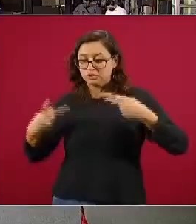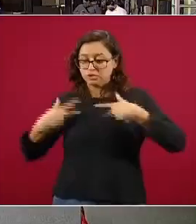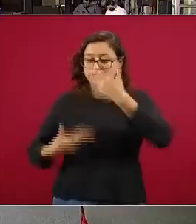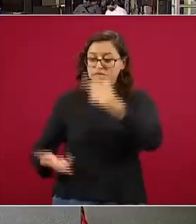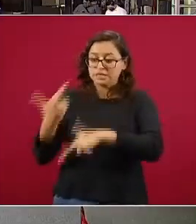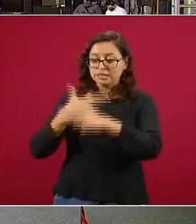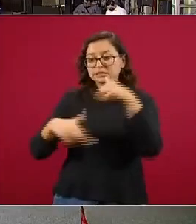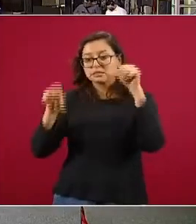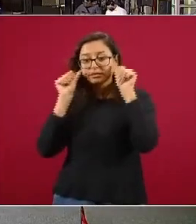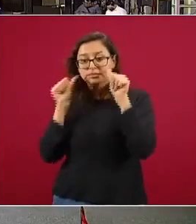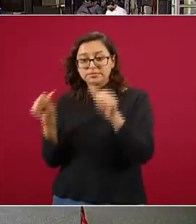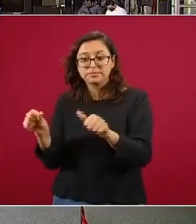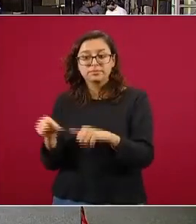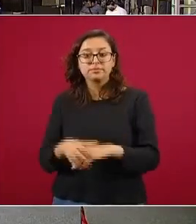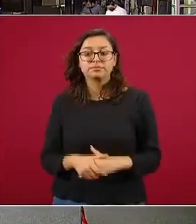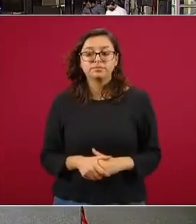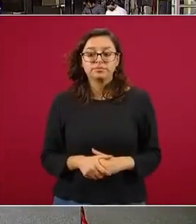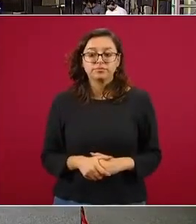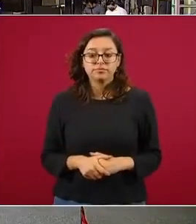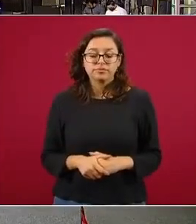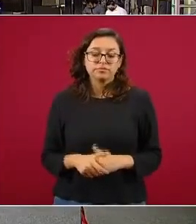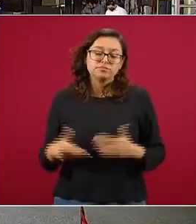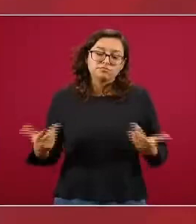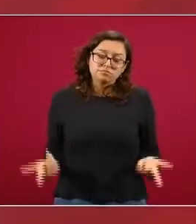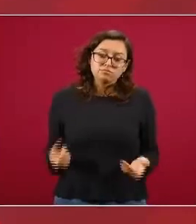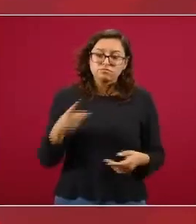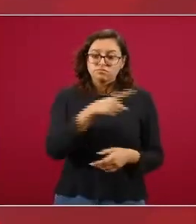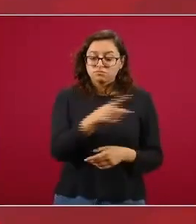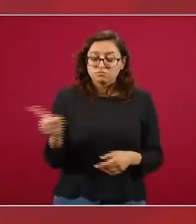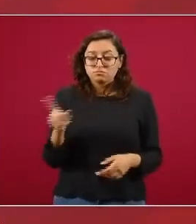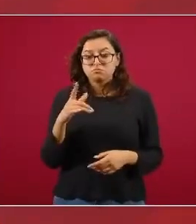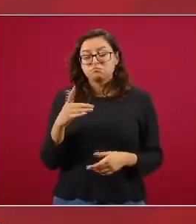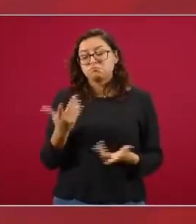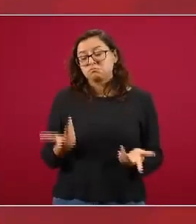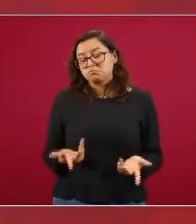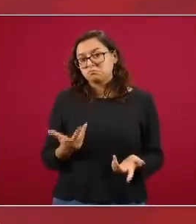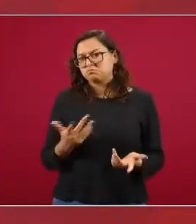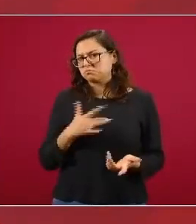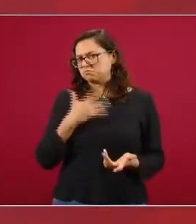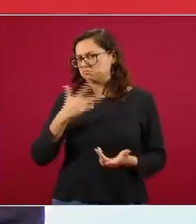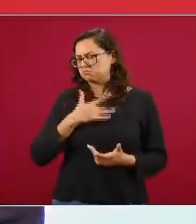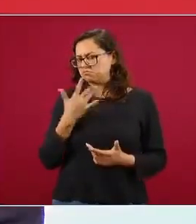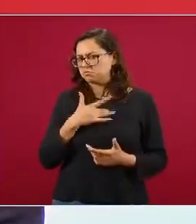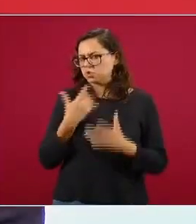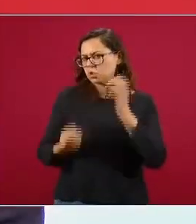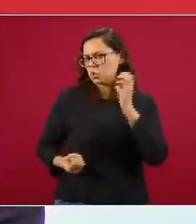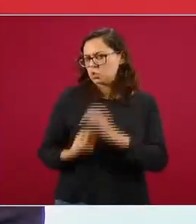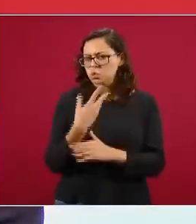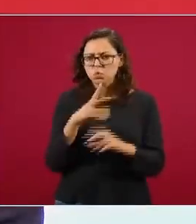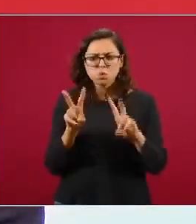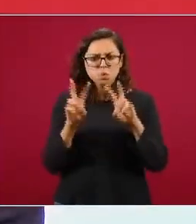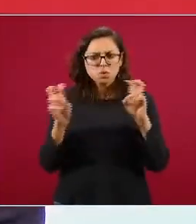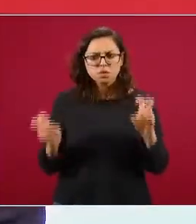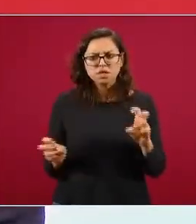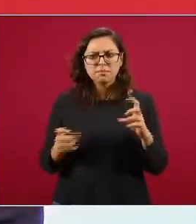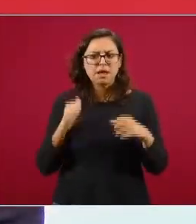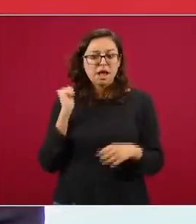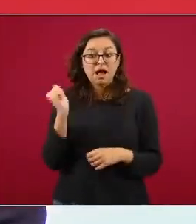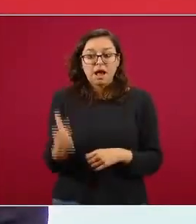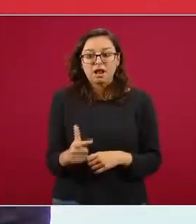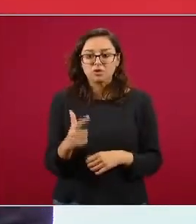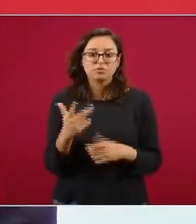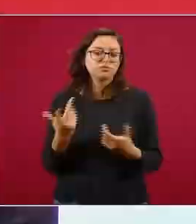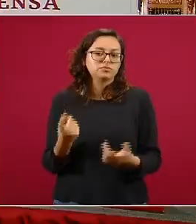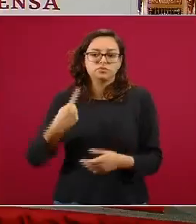para aclarar, quien este tema le resulta novedoso, lo hemos comentado aquí varias veces, que en todo momento se